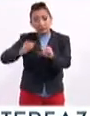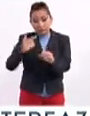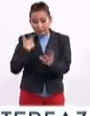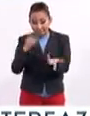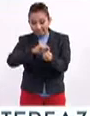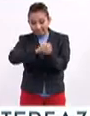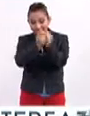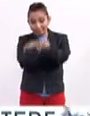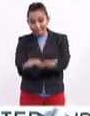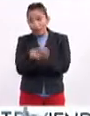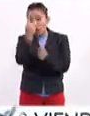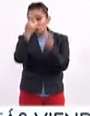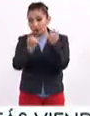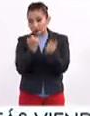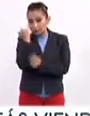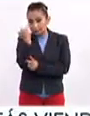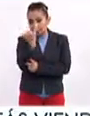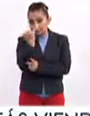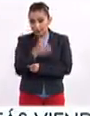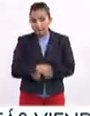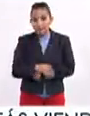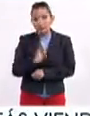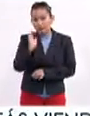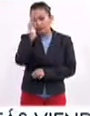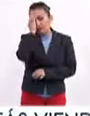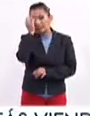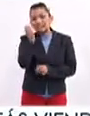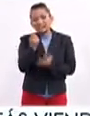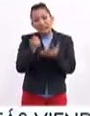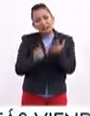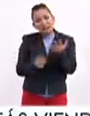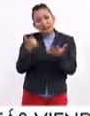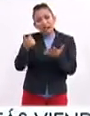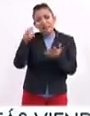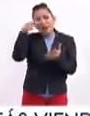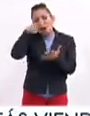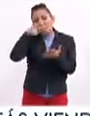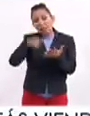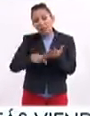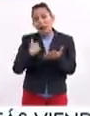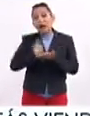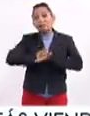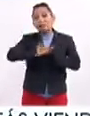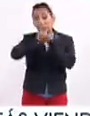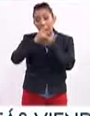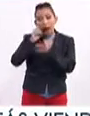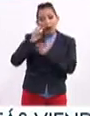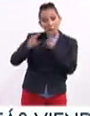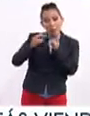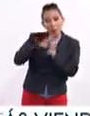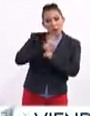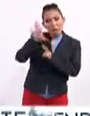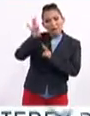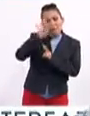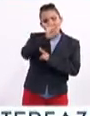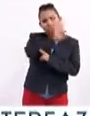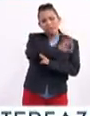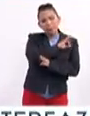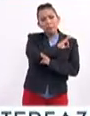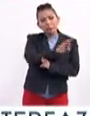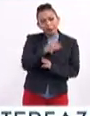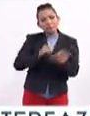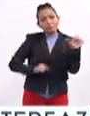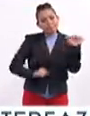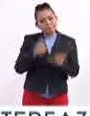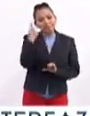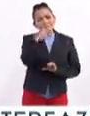hecho la traducción en algunos dialectos. Al conocer en qué consiste cada uno de ellos, les permitirá observar las opciones que tienen y podrán